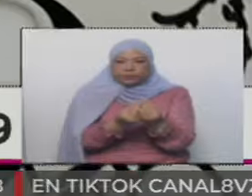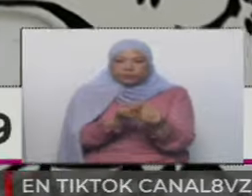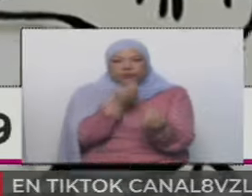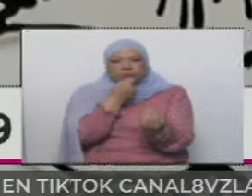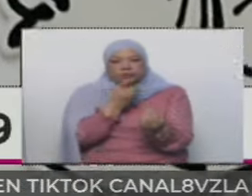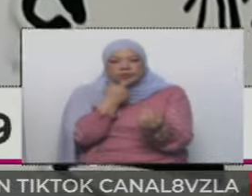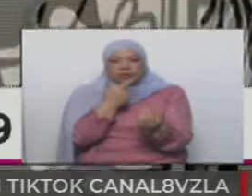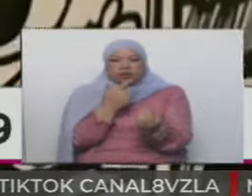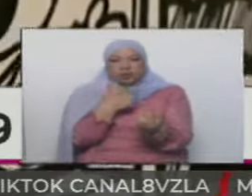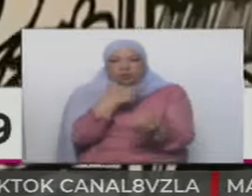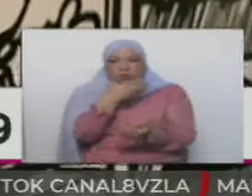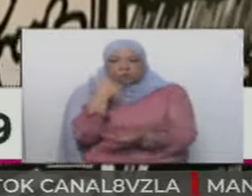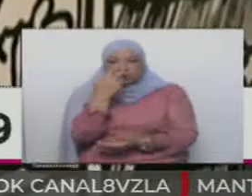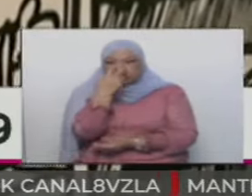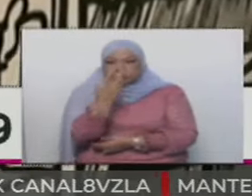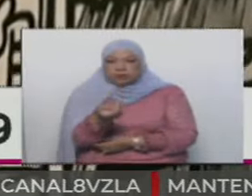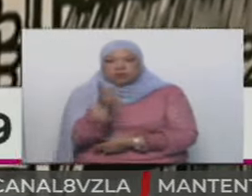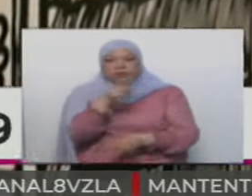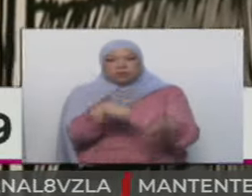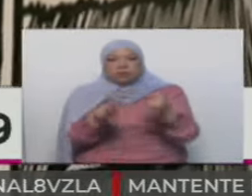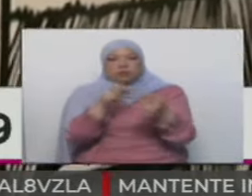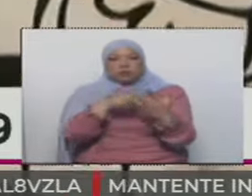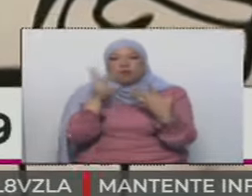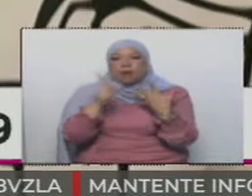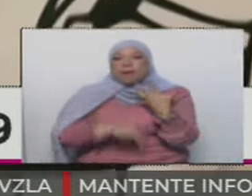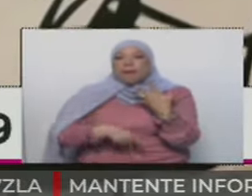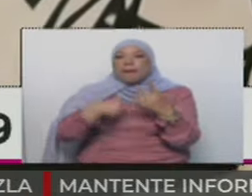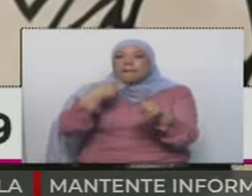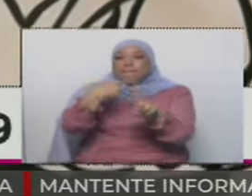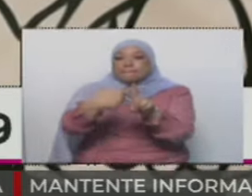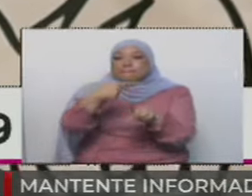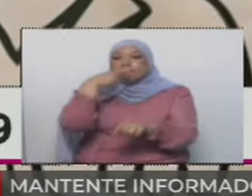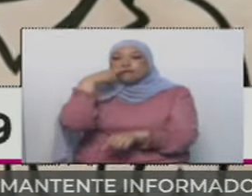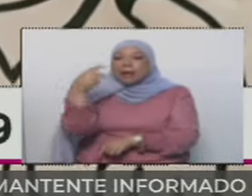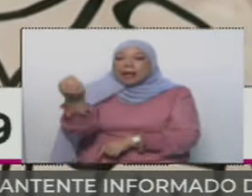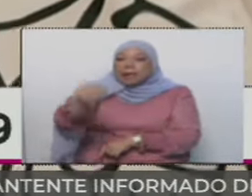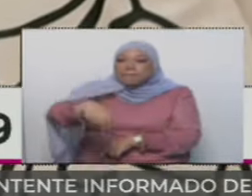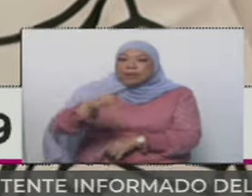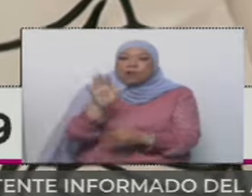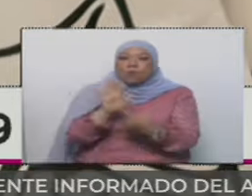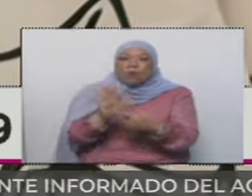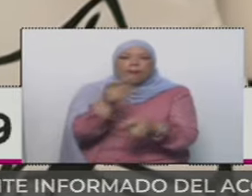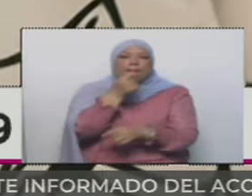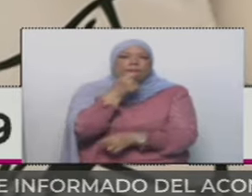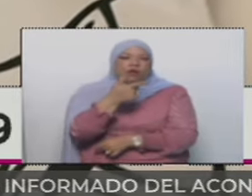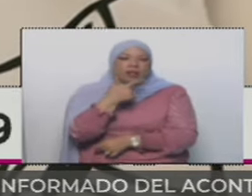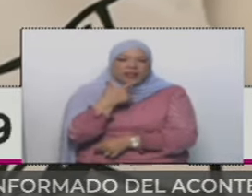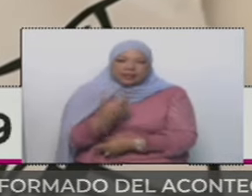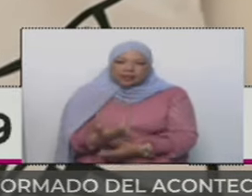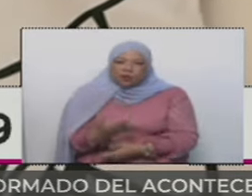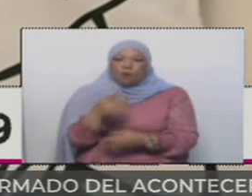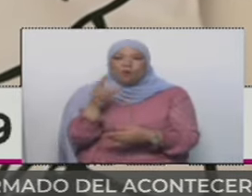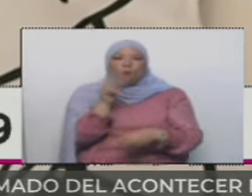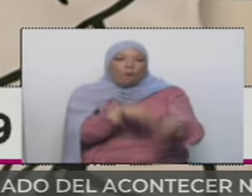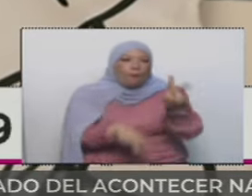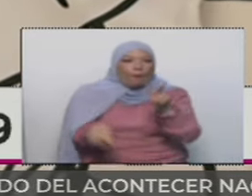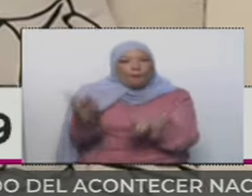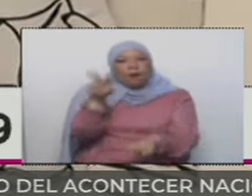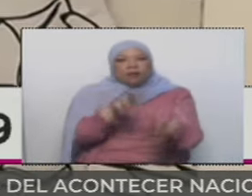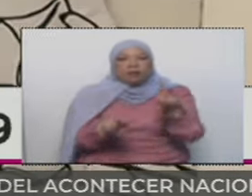Quise venir a desde el programa en Con Maduro Más mostrar la maravilla. Porque